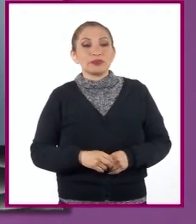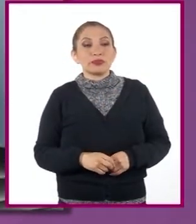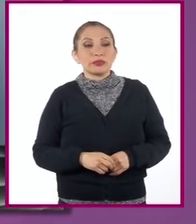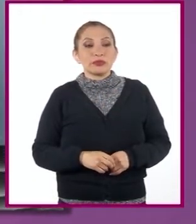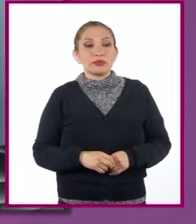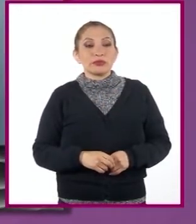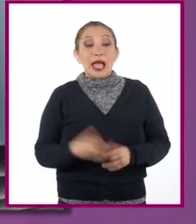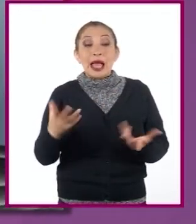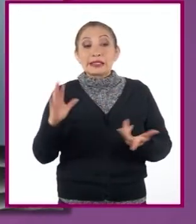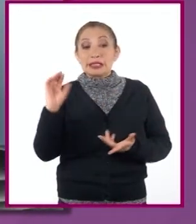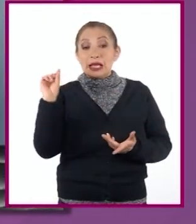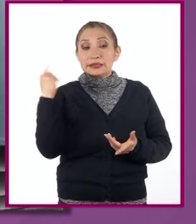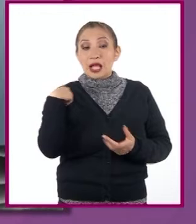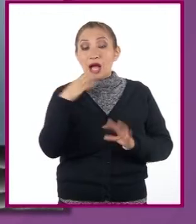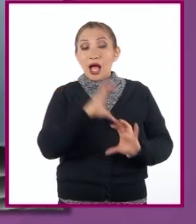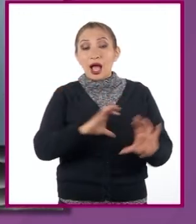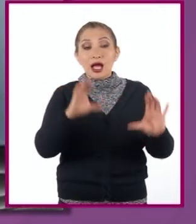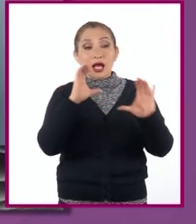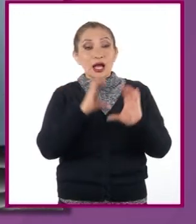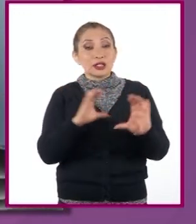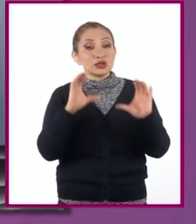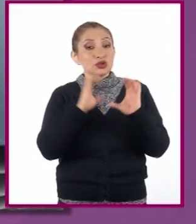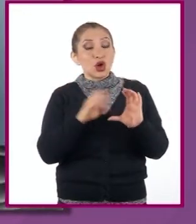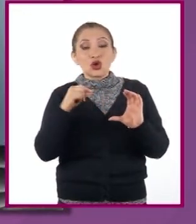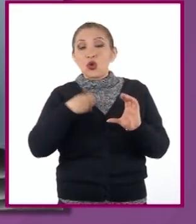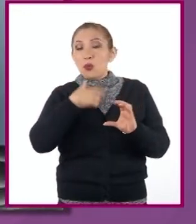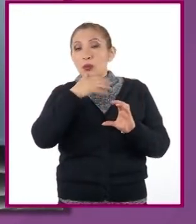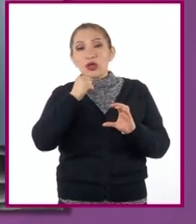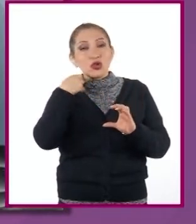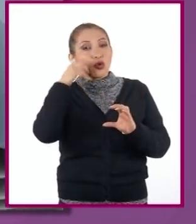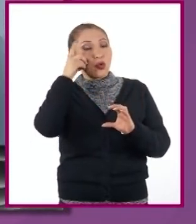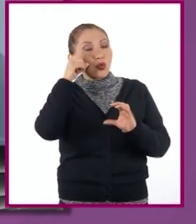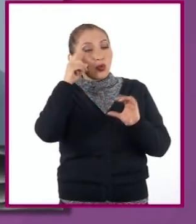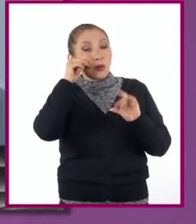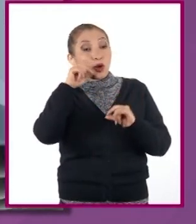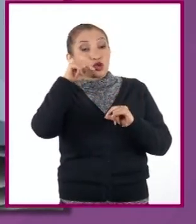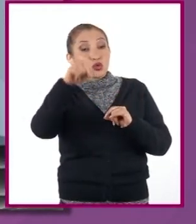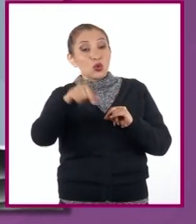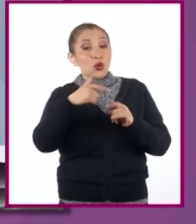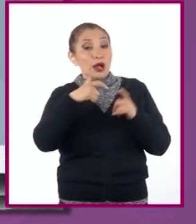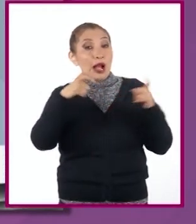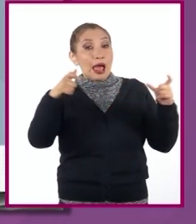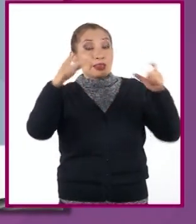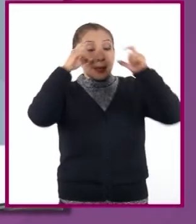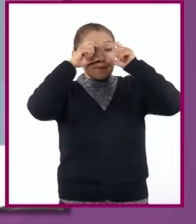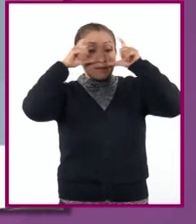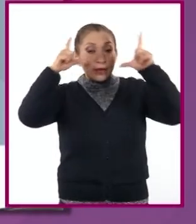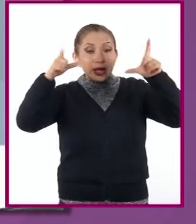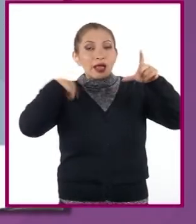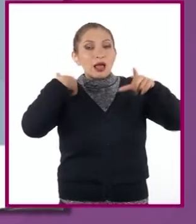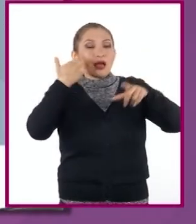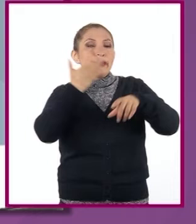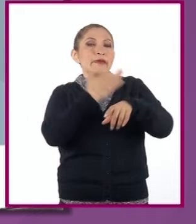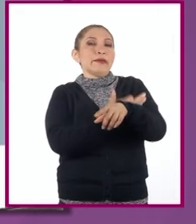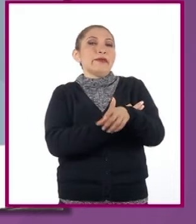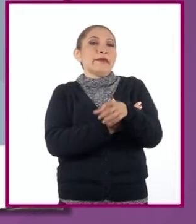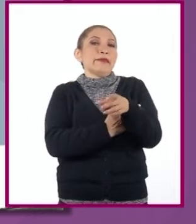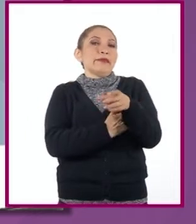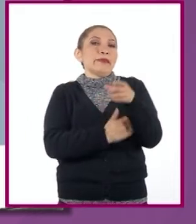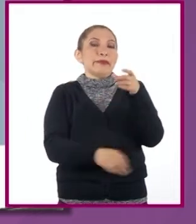Hace un ratote que canto y no logro adormecerte, porque grandotes tenés esos ojos y tarda pa' que se